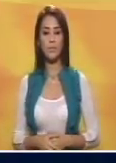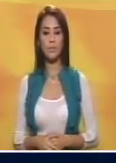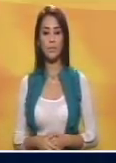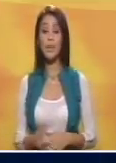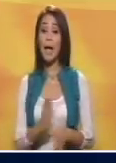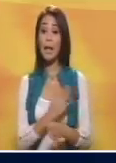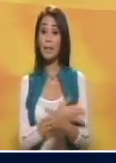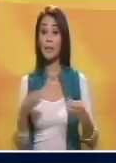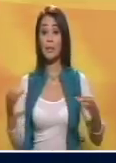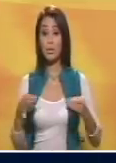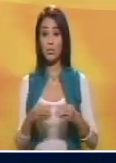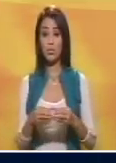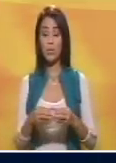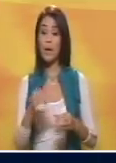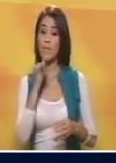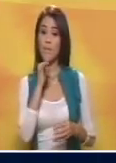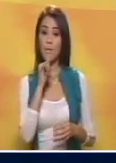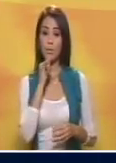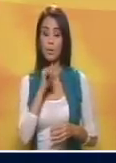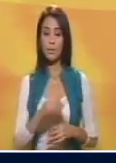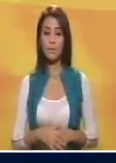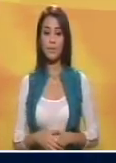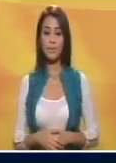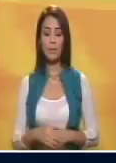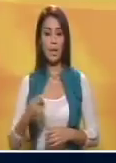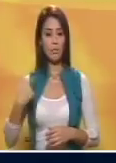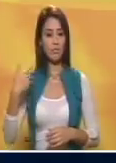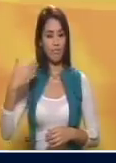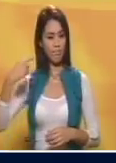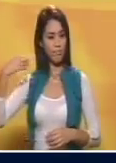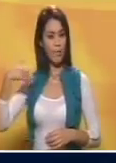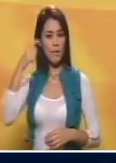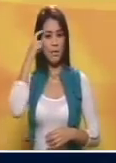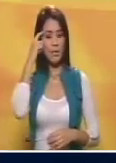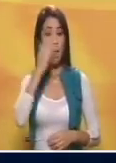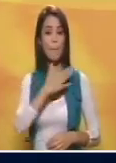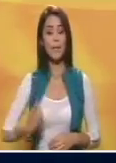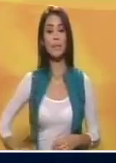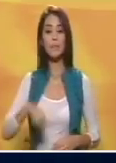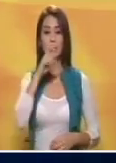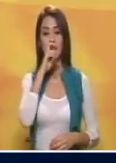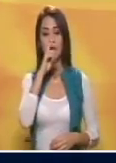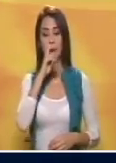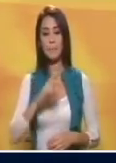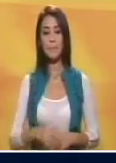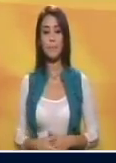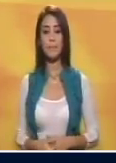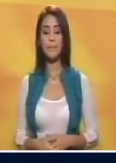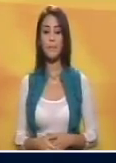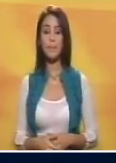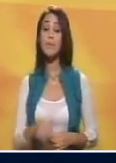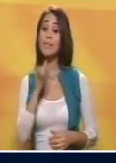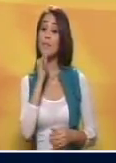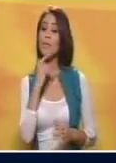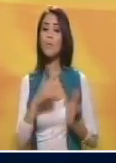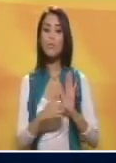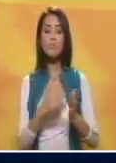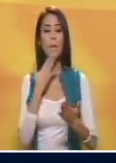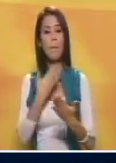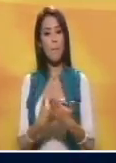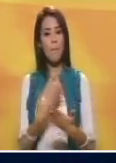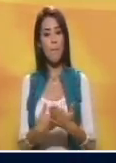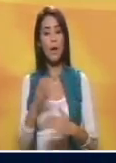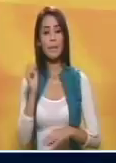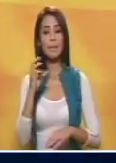este encuentro, hay que destacar que hace 2 días el presidente de la República, Nicolás Maduro, señaló que proponía a